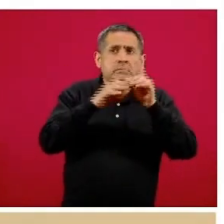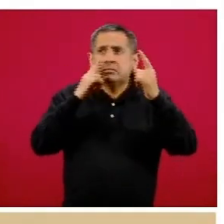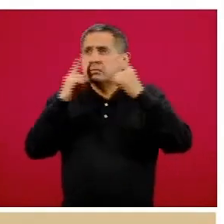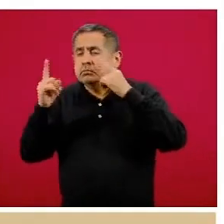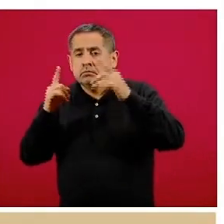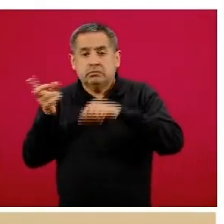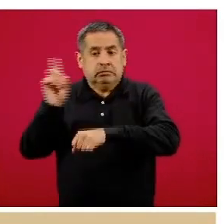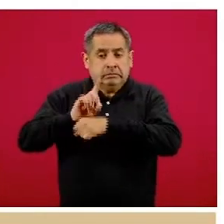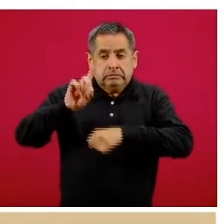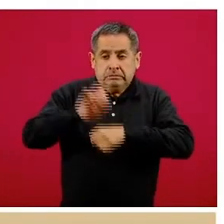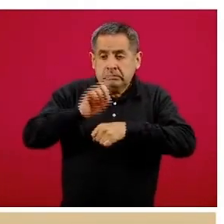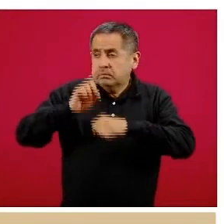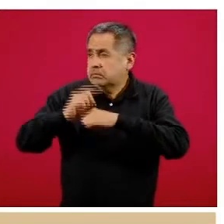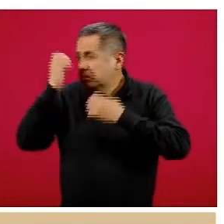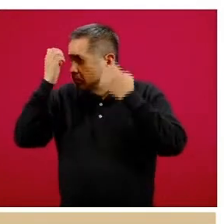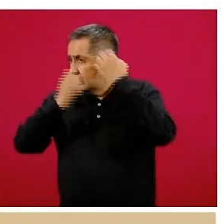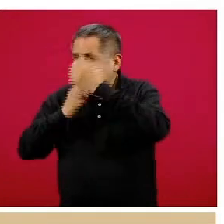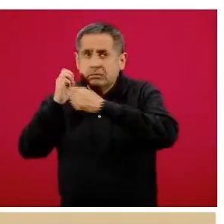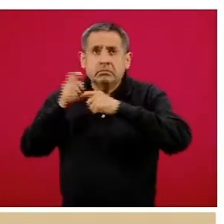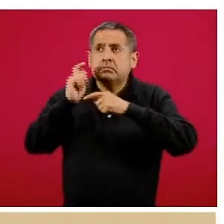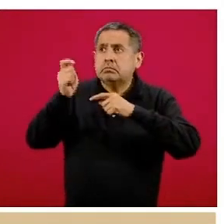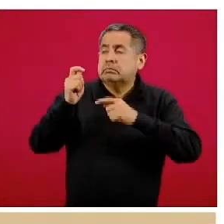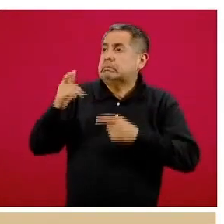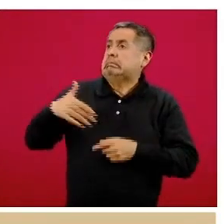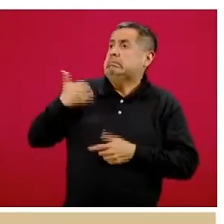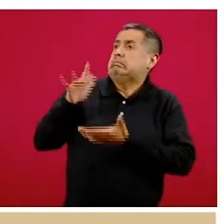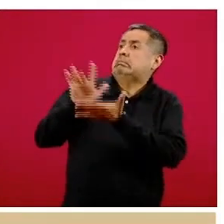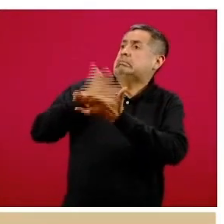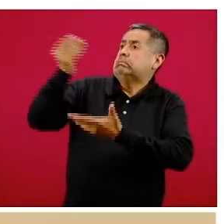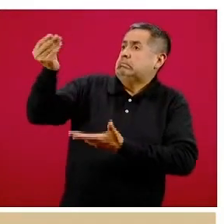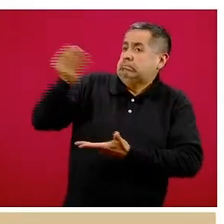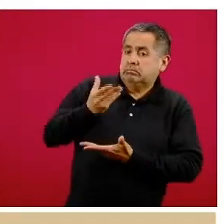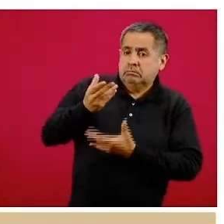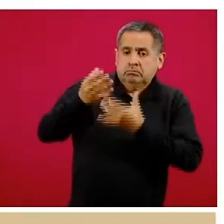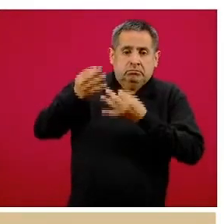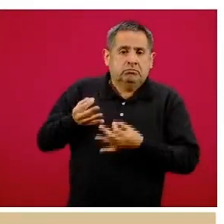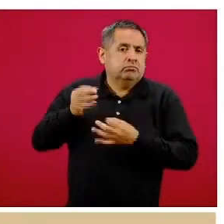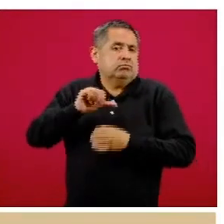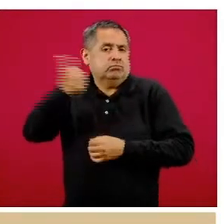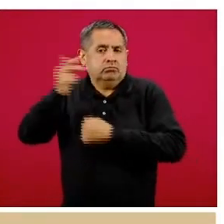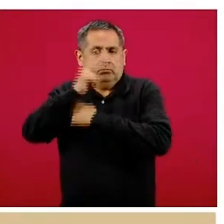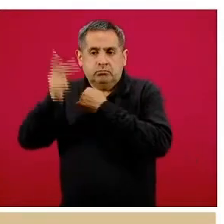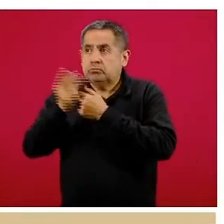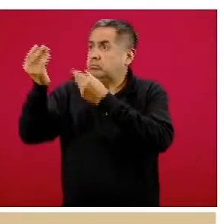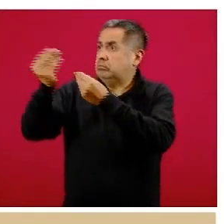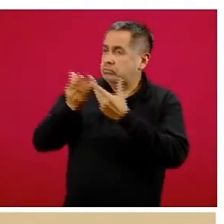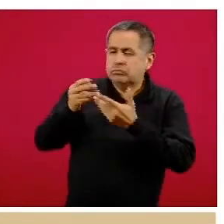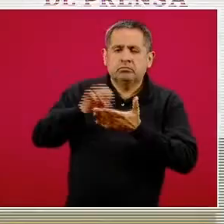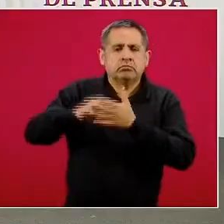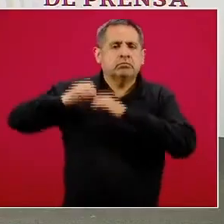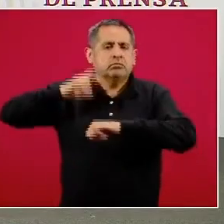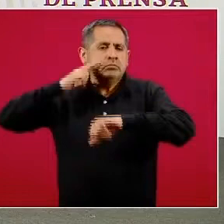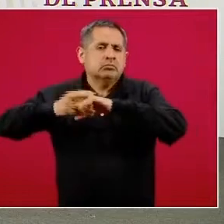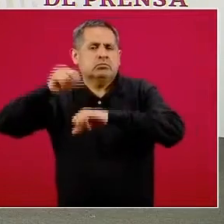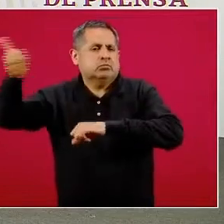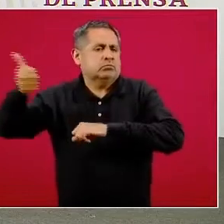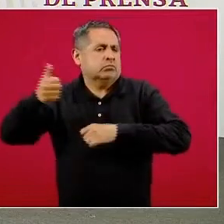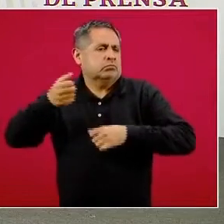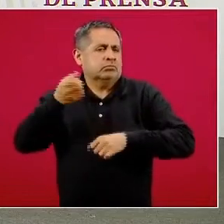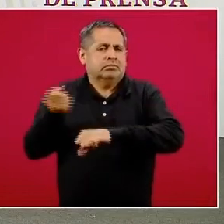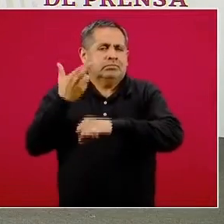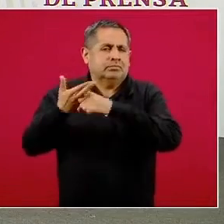fuentes. Estas fuentes pueden ser desde fuentes oficiales de otros países como los ministerios de salud